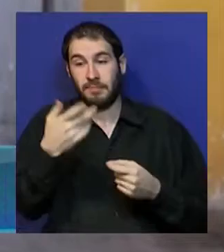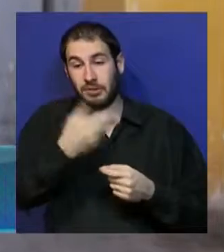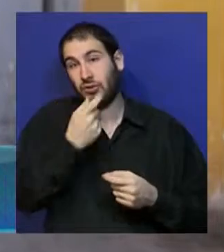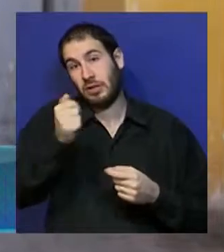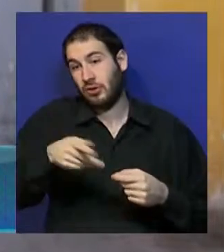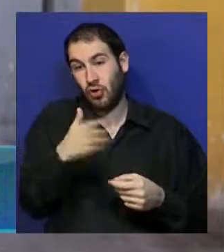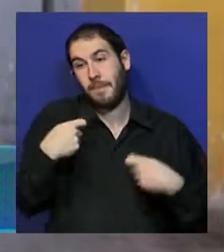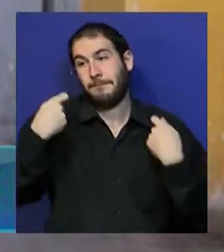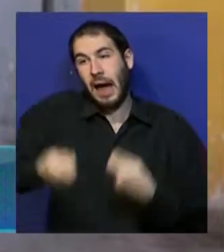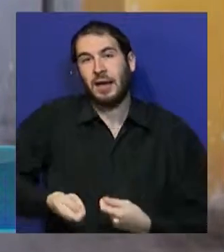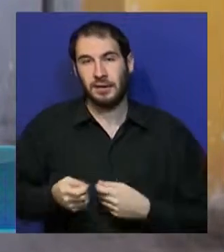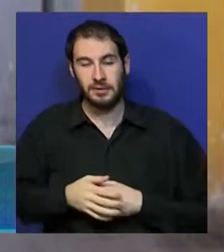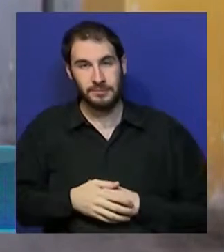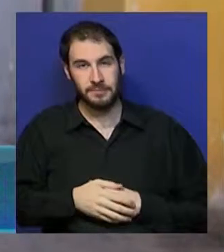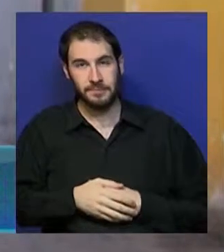los mendocinos.